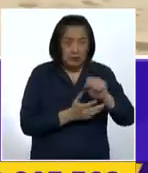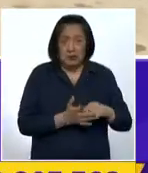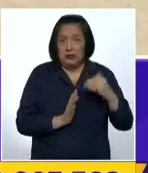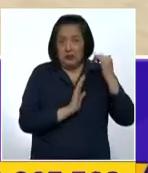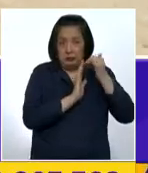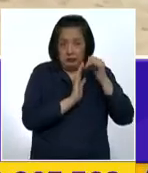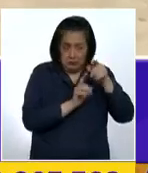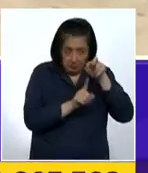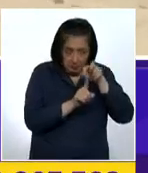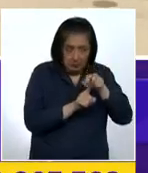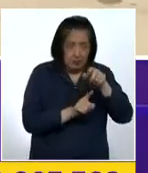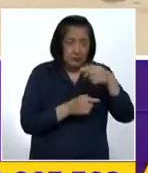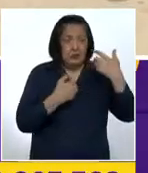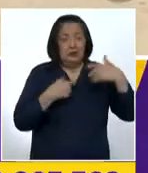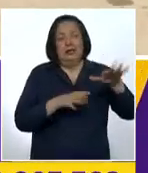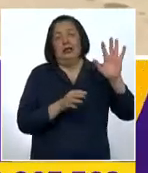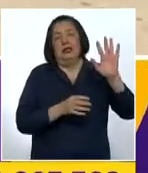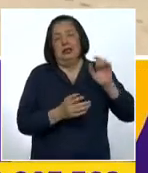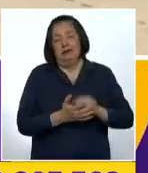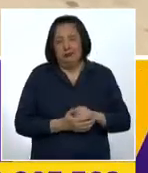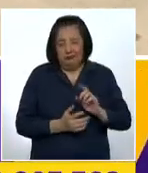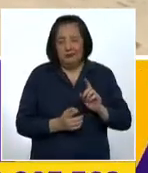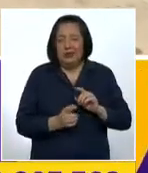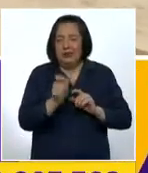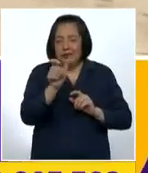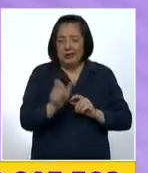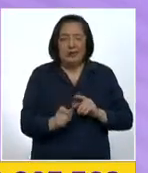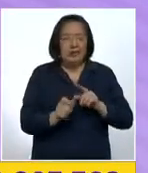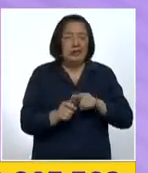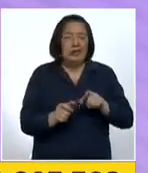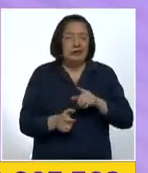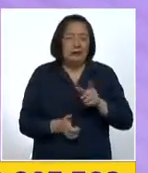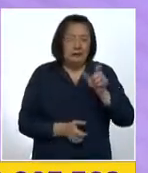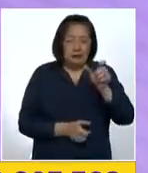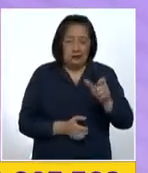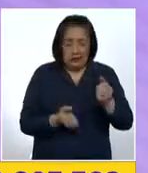imágenes, ya ha sido encontrado y detectado el auto que utilizaron los sicarios para...